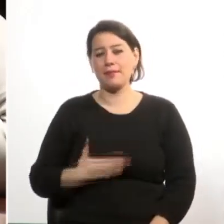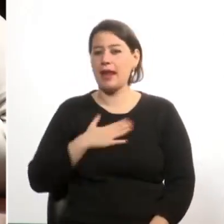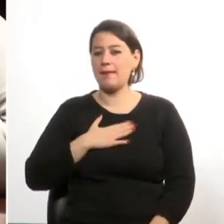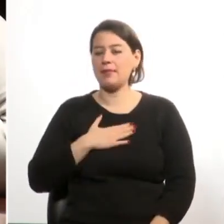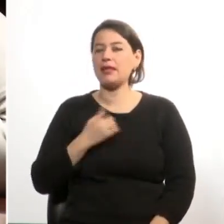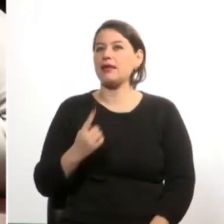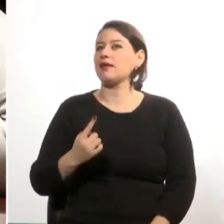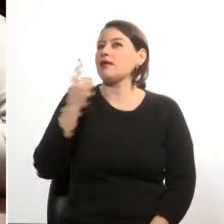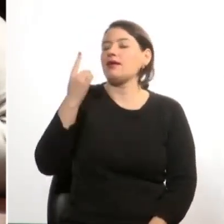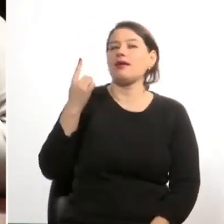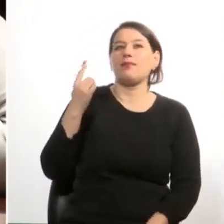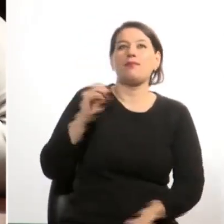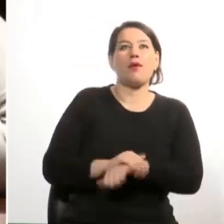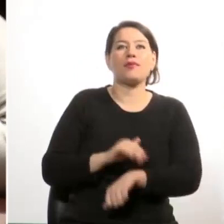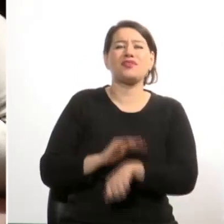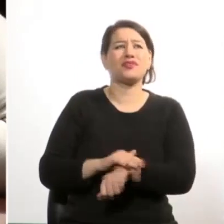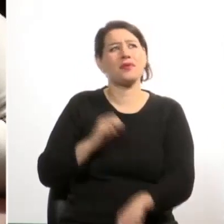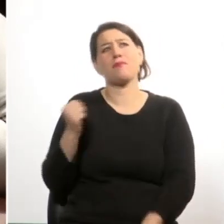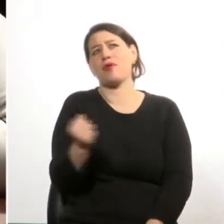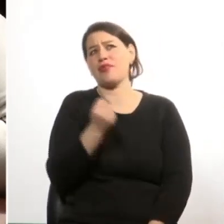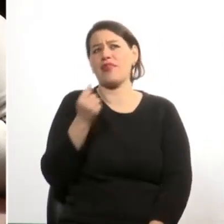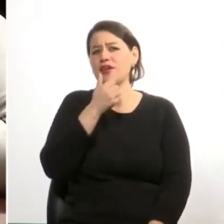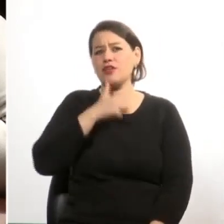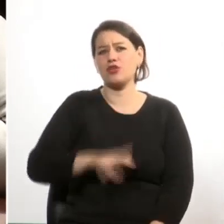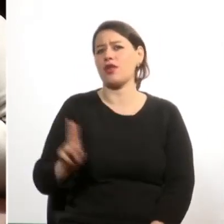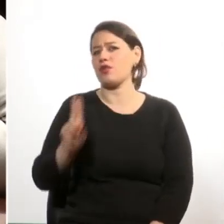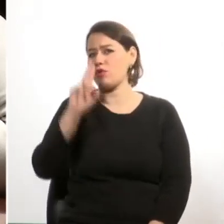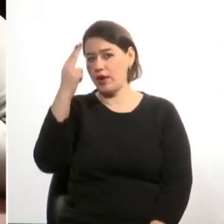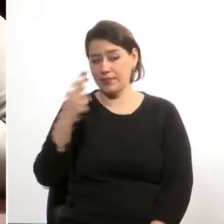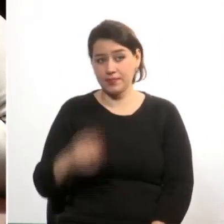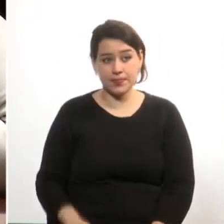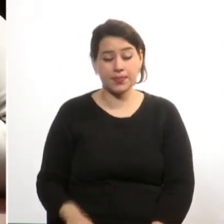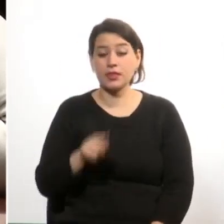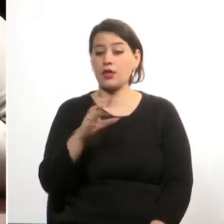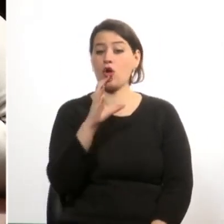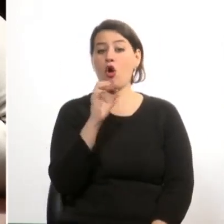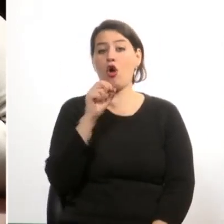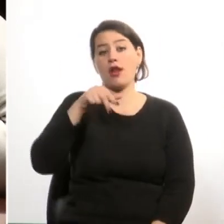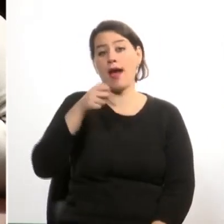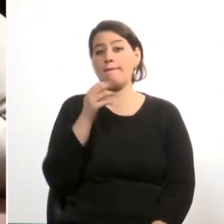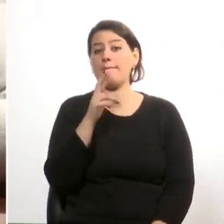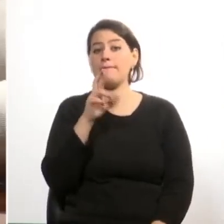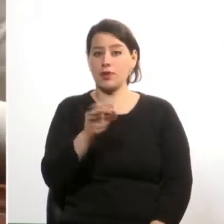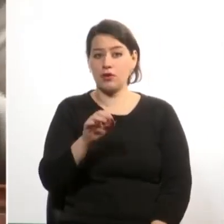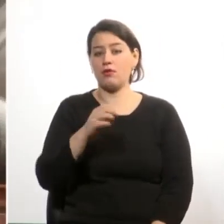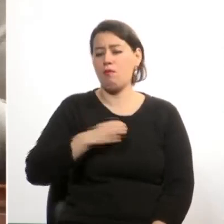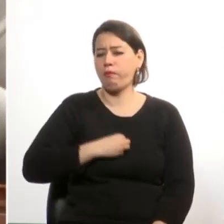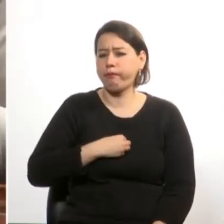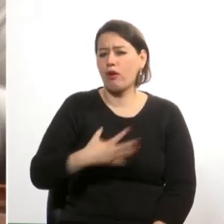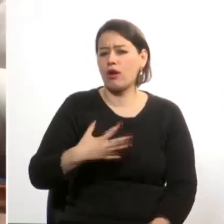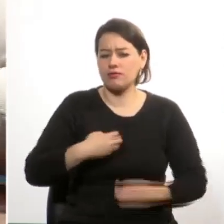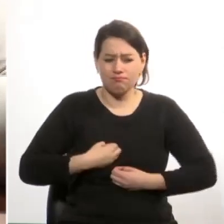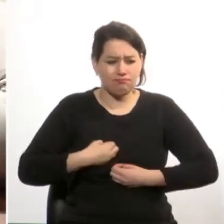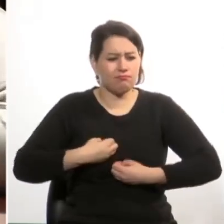un hecho absolutamente destacable en la historia del Uruguay. Esa CONAPRO, expresión de una vocación de